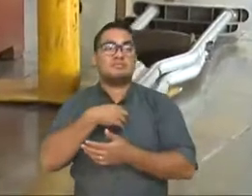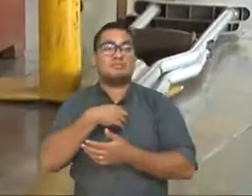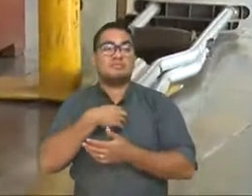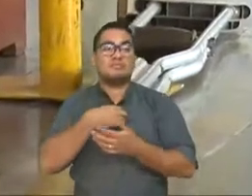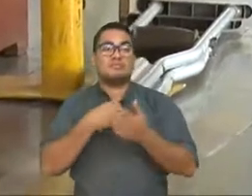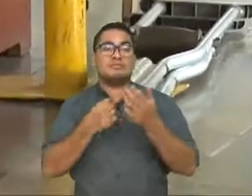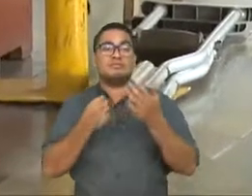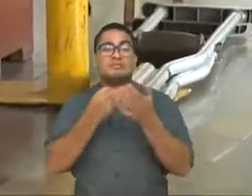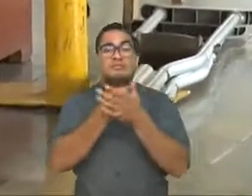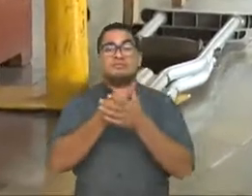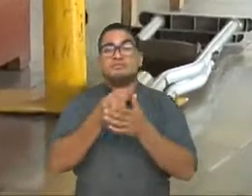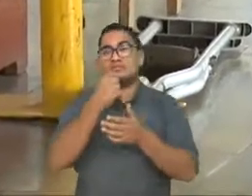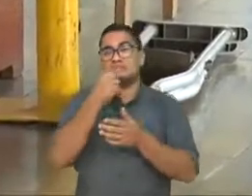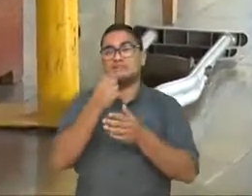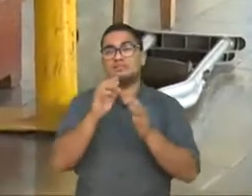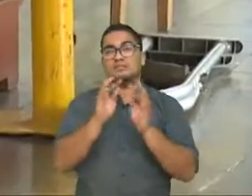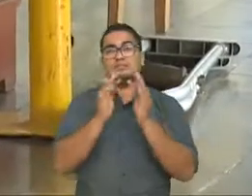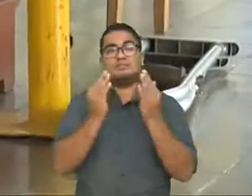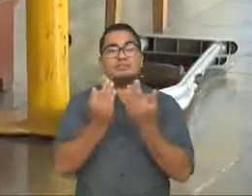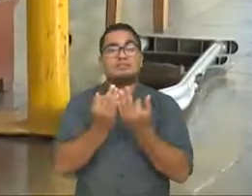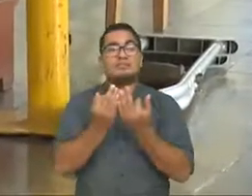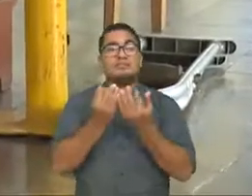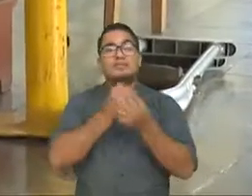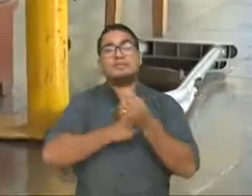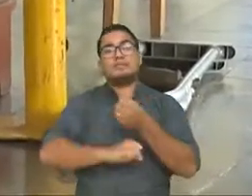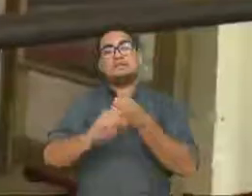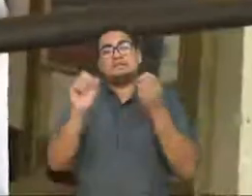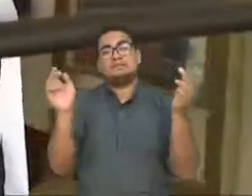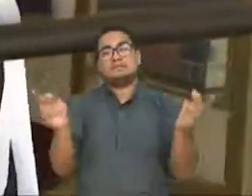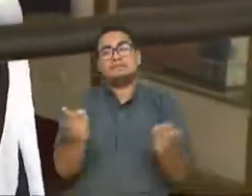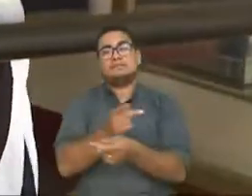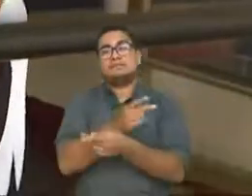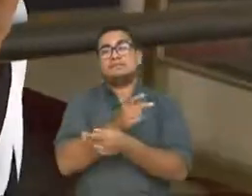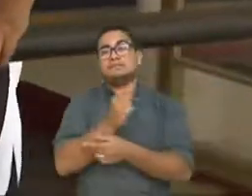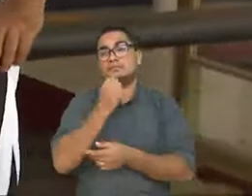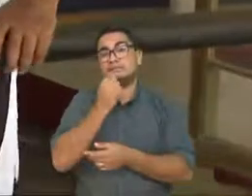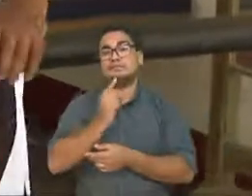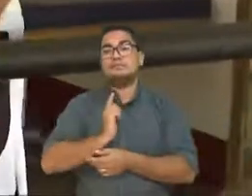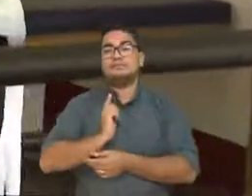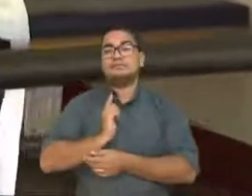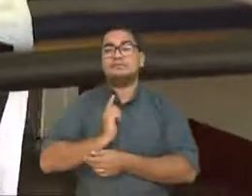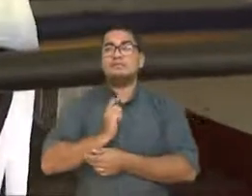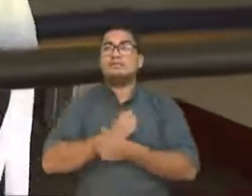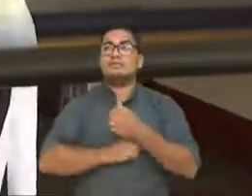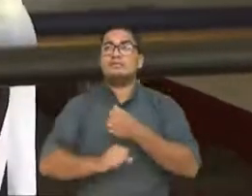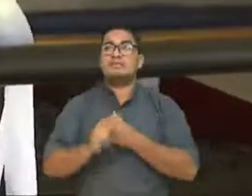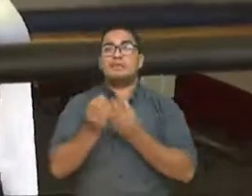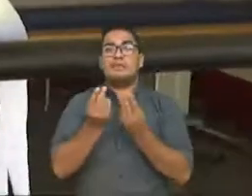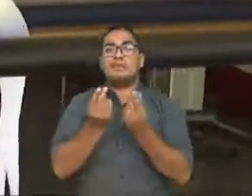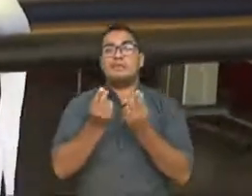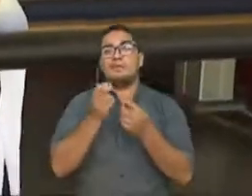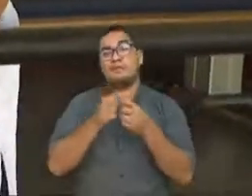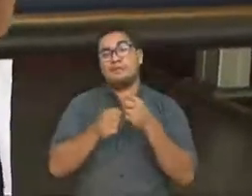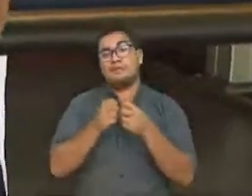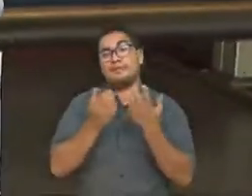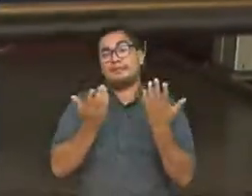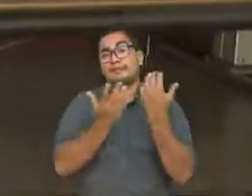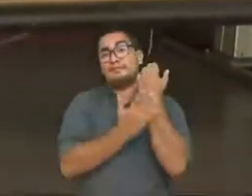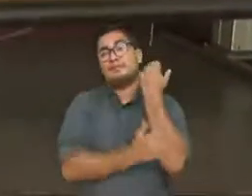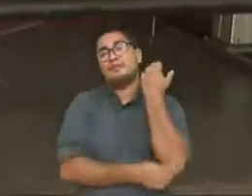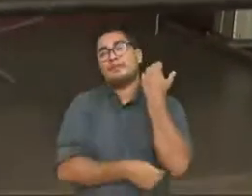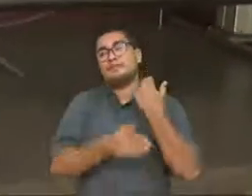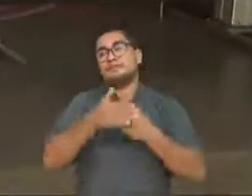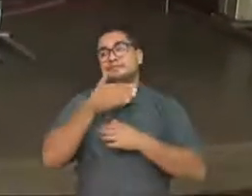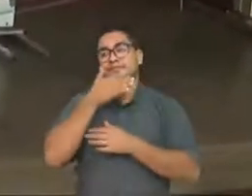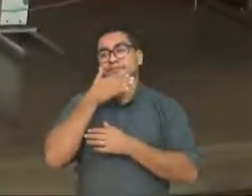accidentado, sino también la familia, peor los hijos, ¿verdad? Si tiene hijos, la parte económica también es fuertemente golpeada,